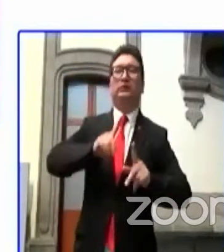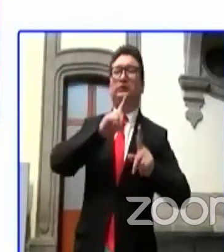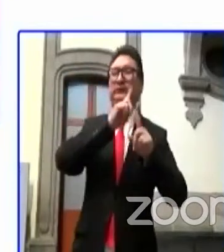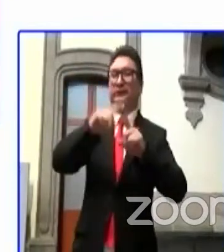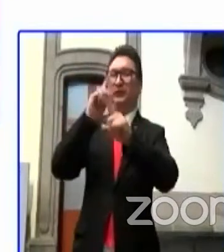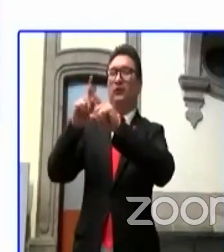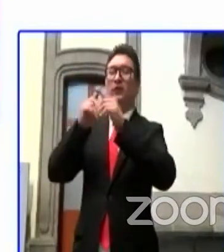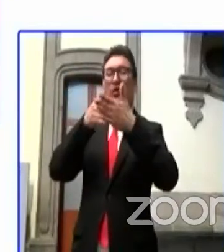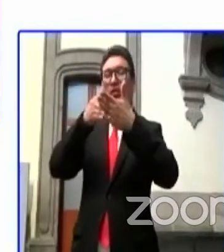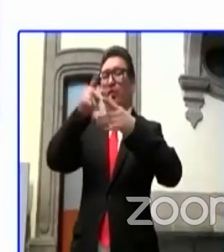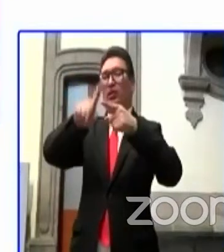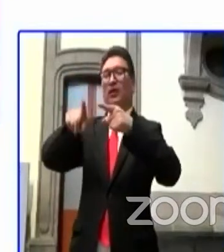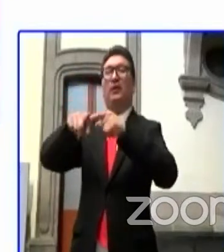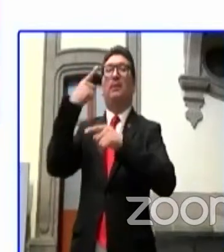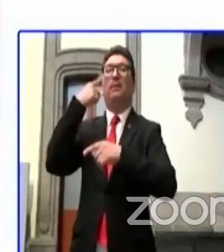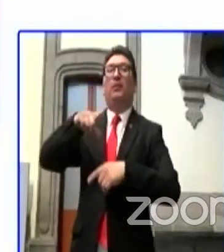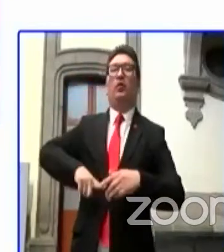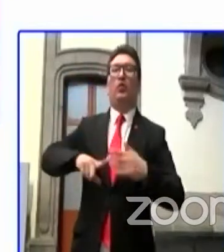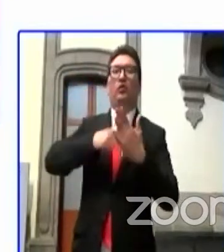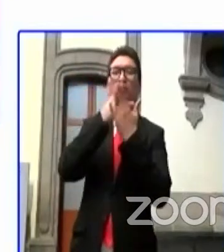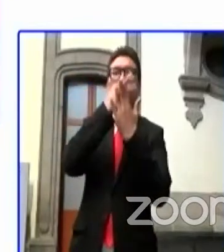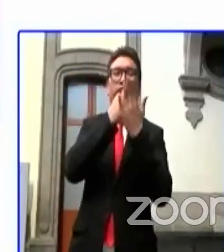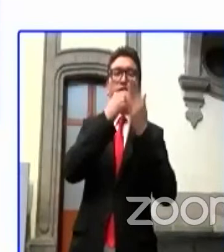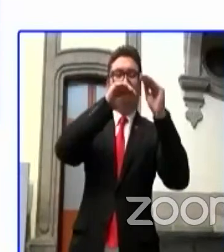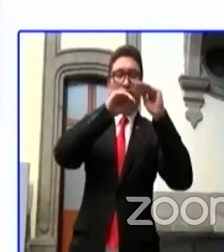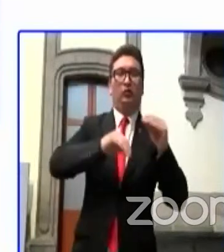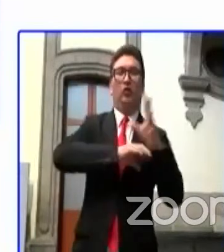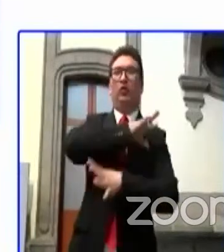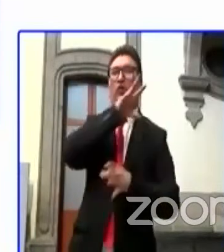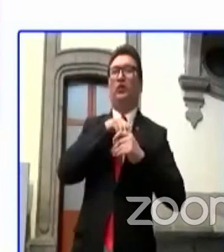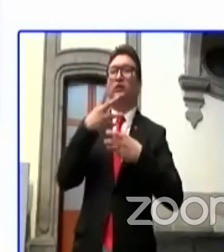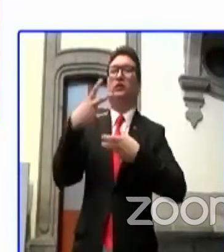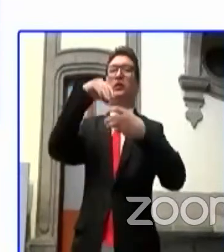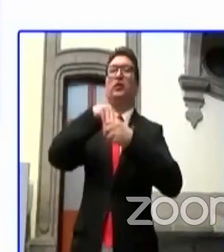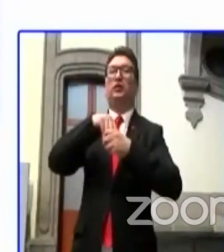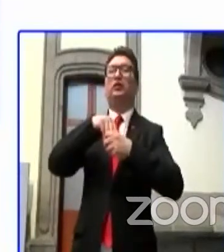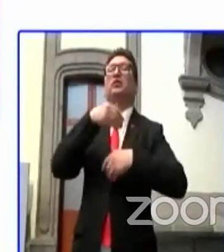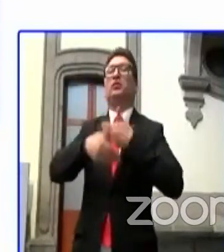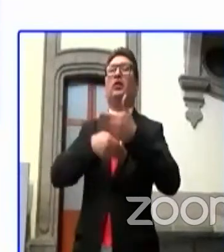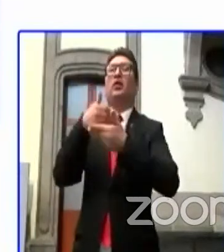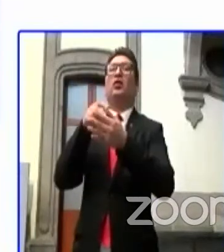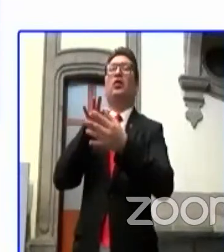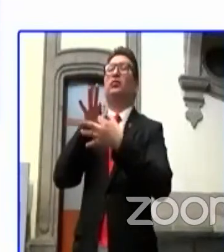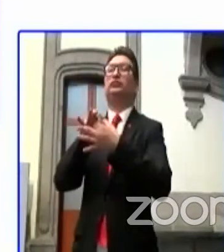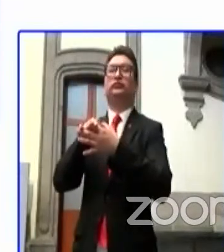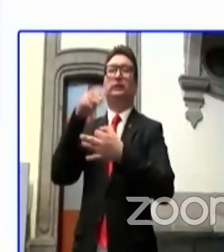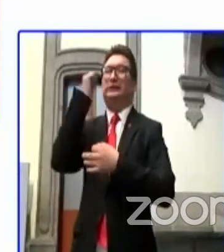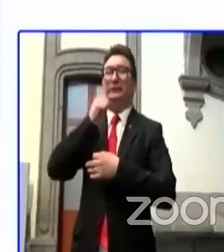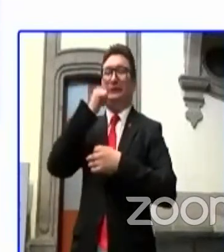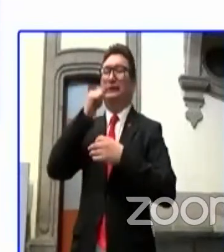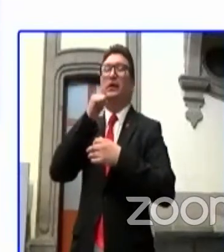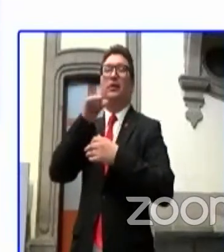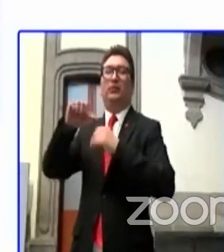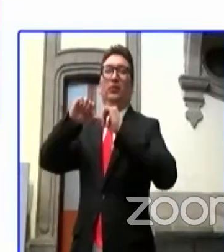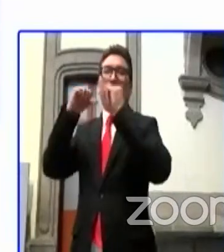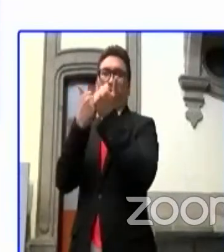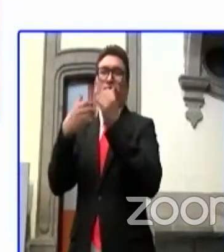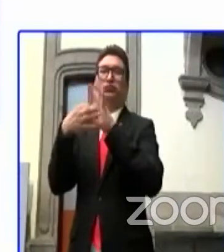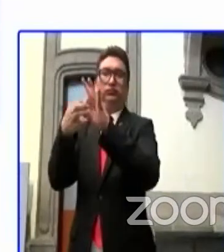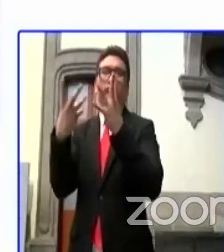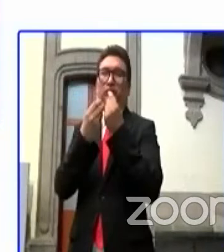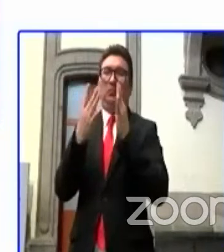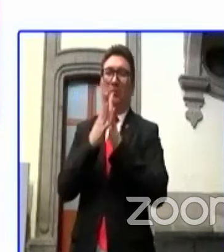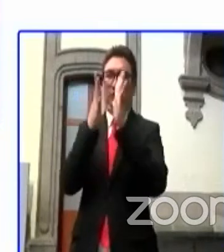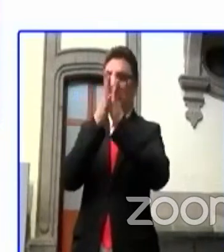trabajar en una política pública integral e incluyente que vaya de la mano siempre de sociedad civil y que incide en